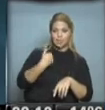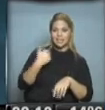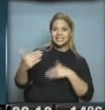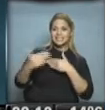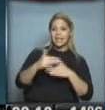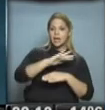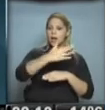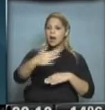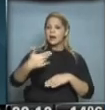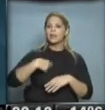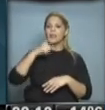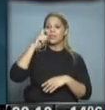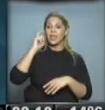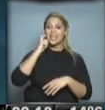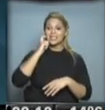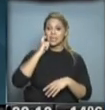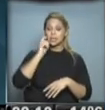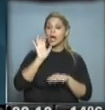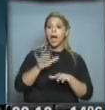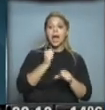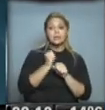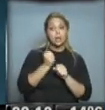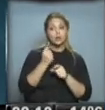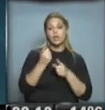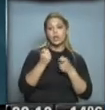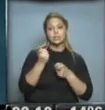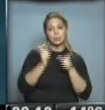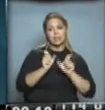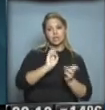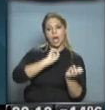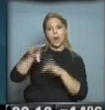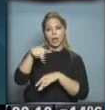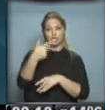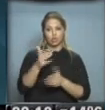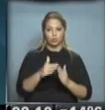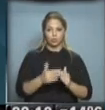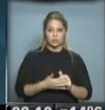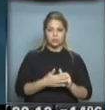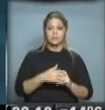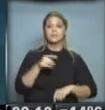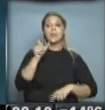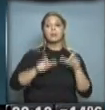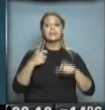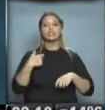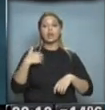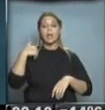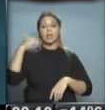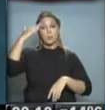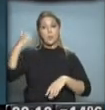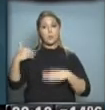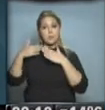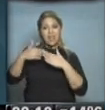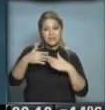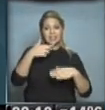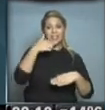costa entrerriana pero sin provocar hasta el momento de evacuaciones de pobladores ribereños voceros de la prefectura estimaron